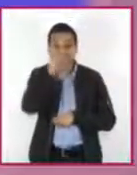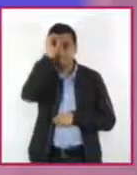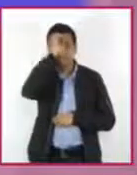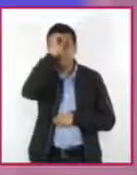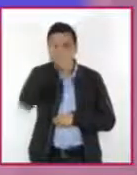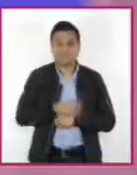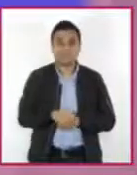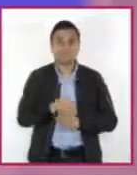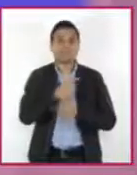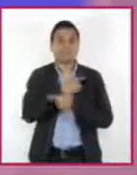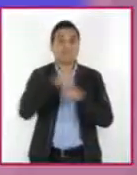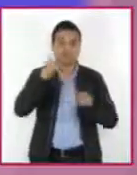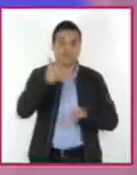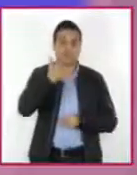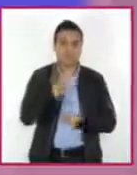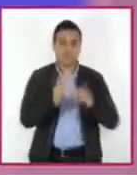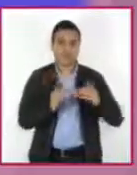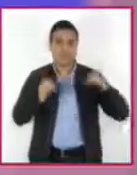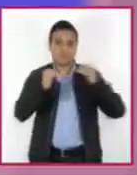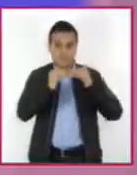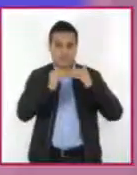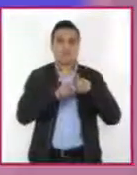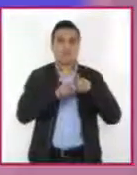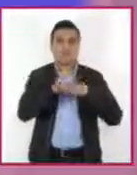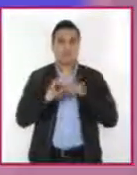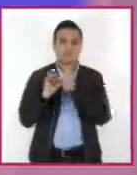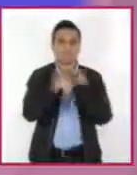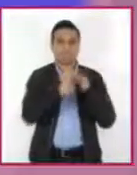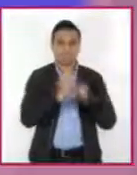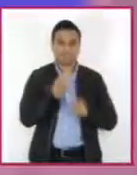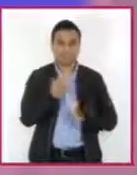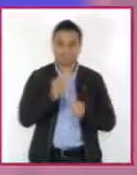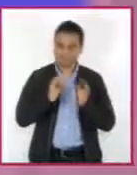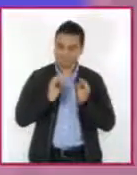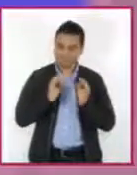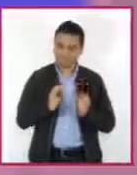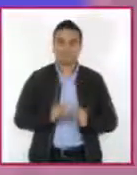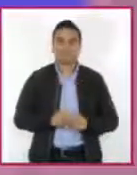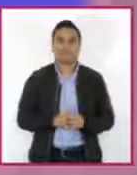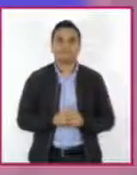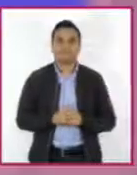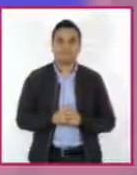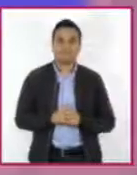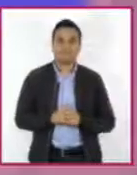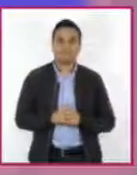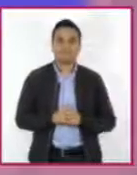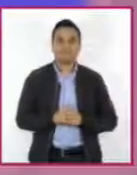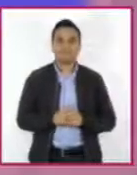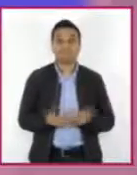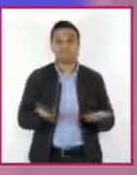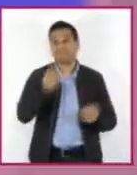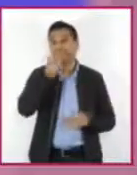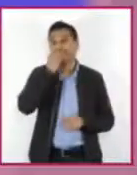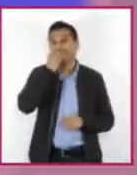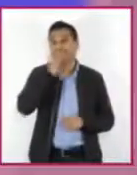Libertad, igualdad y fraternidad. ¡Eso es correcto! Ni modo, Quique, ni